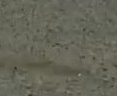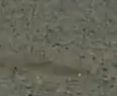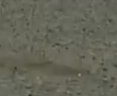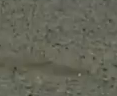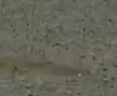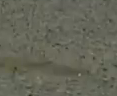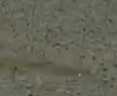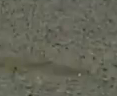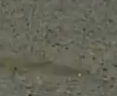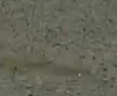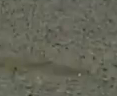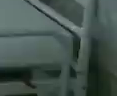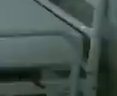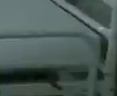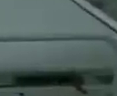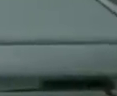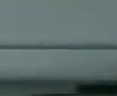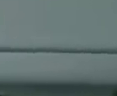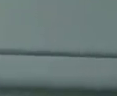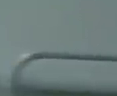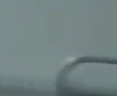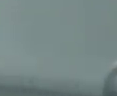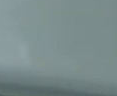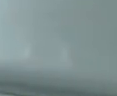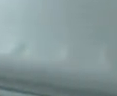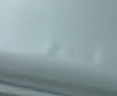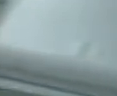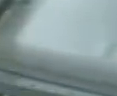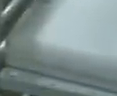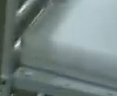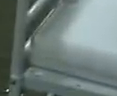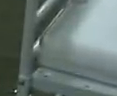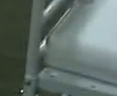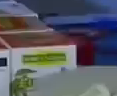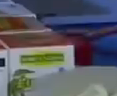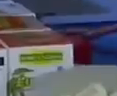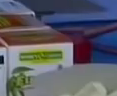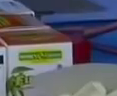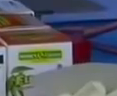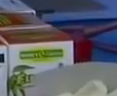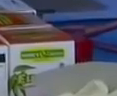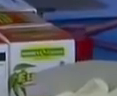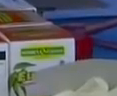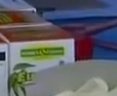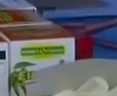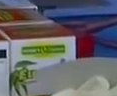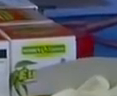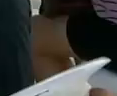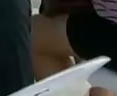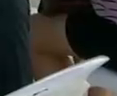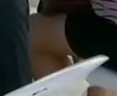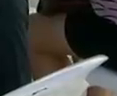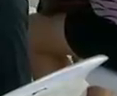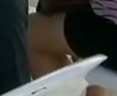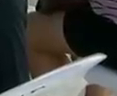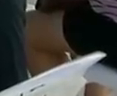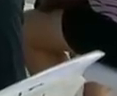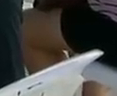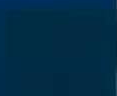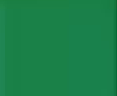Carpas instaladas en los puntos de ingreso a Guayaquil atienden a personas con síntomas de COVID-19 y que viven fuera del puerto